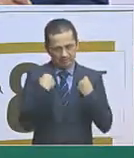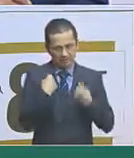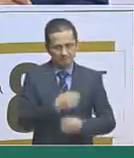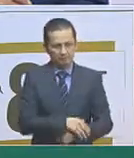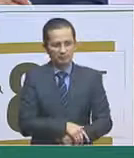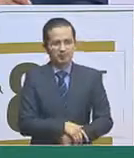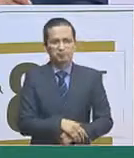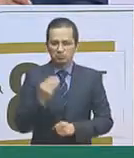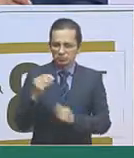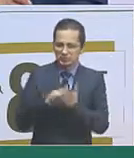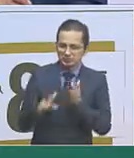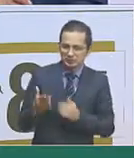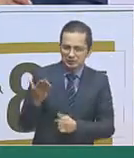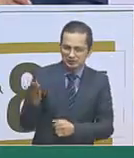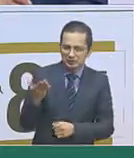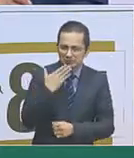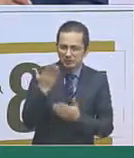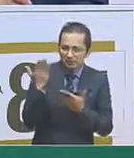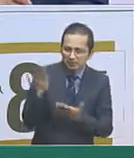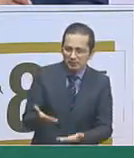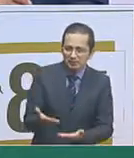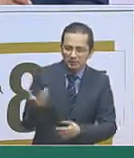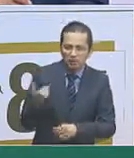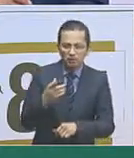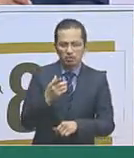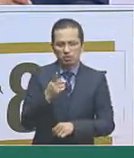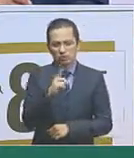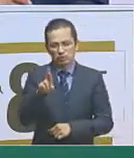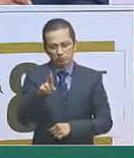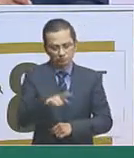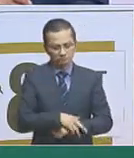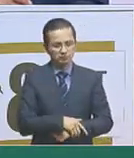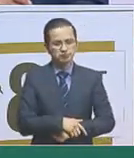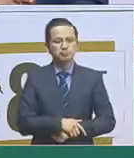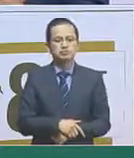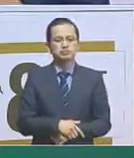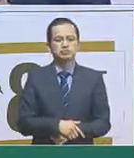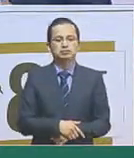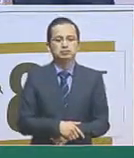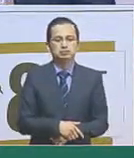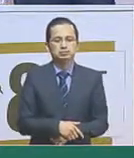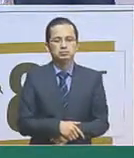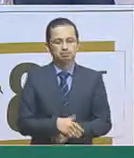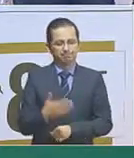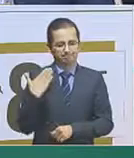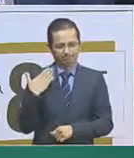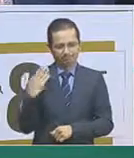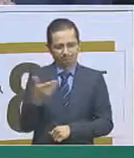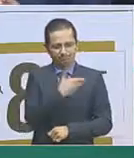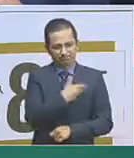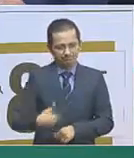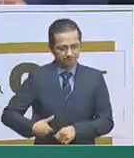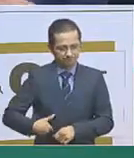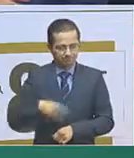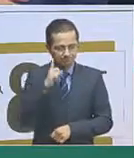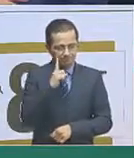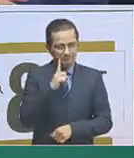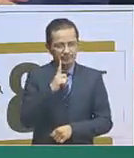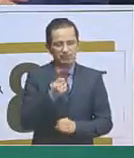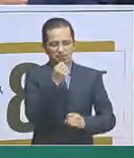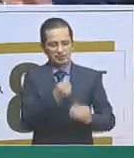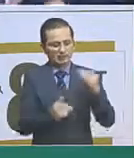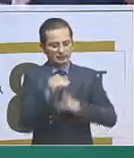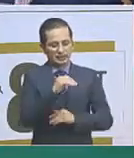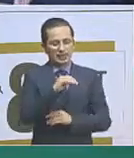muchísimas gracias y muy bienvenido doctor ya lo comentaba nuestra presidenta la magistrada janine otálora